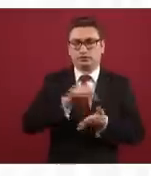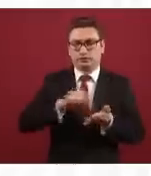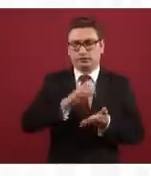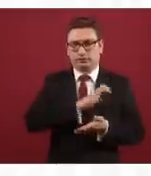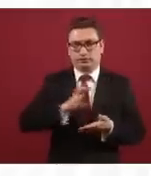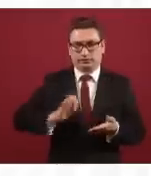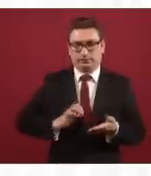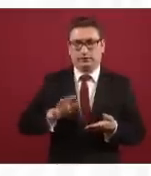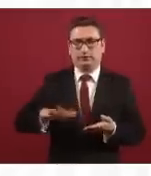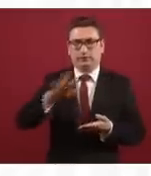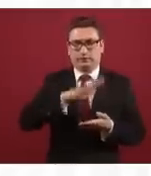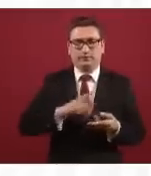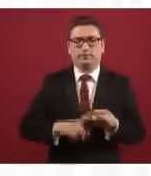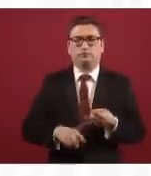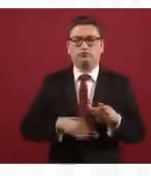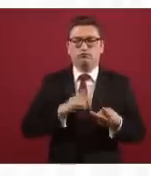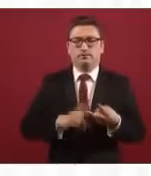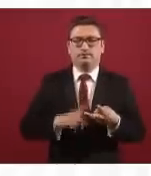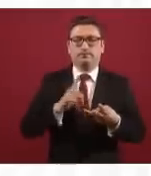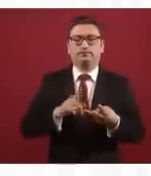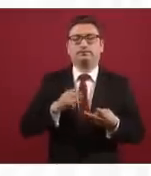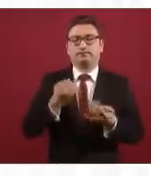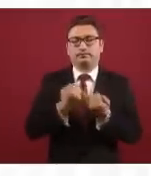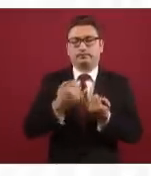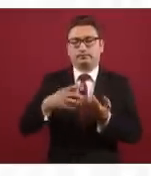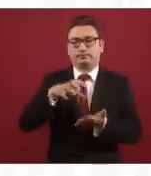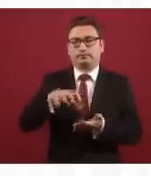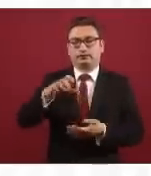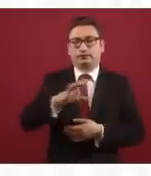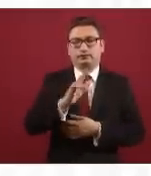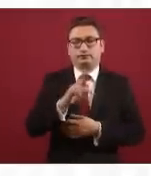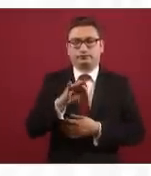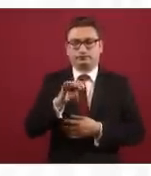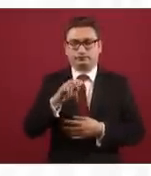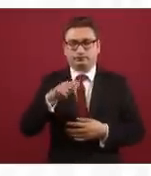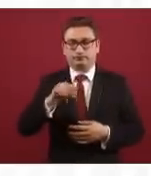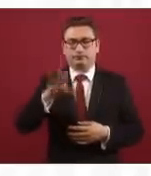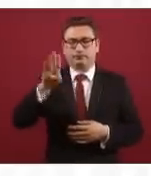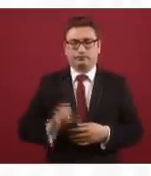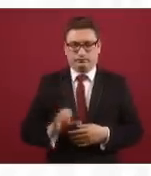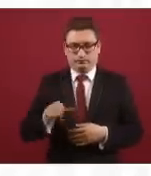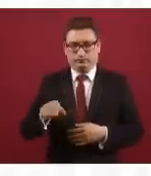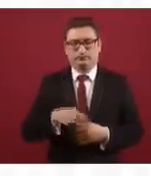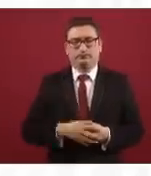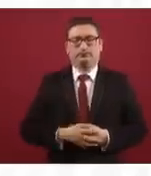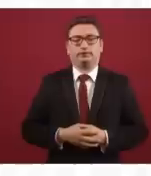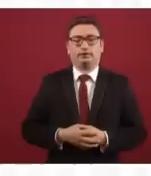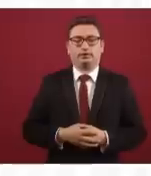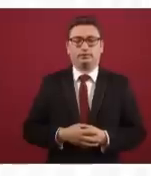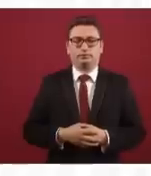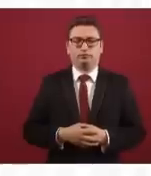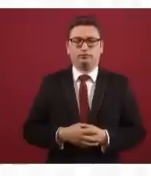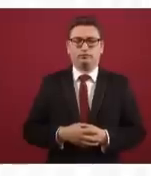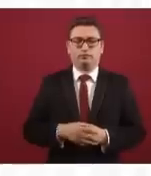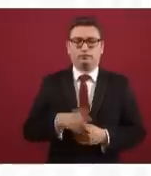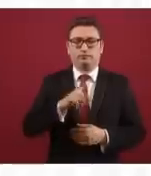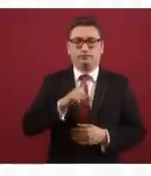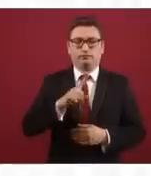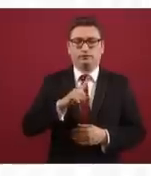Ecatepec de Morelos, Estado de México, y Estación California en Comundú, Baja California. Tenemos ya